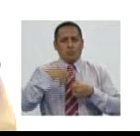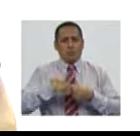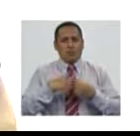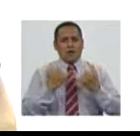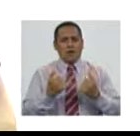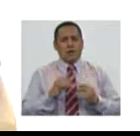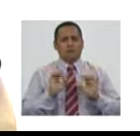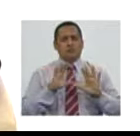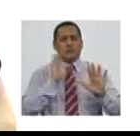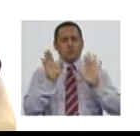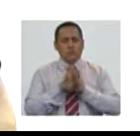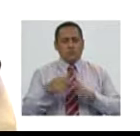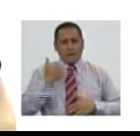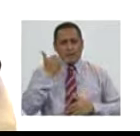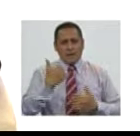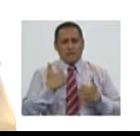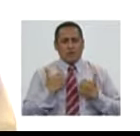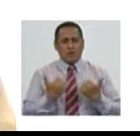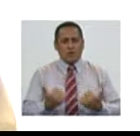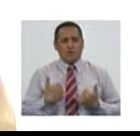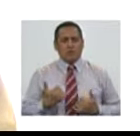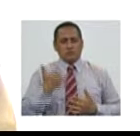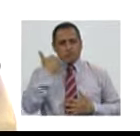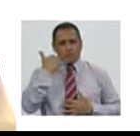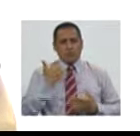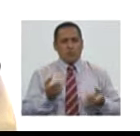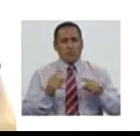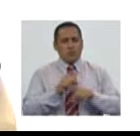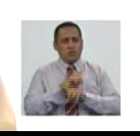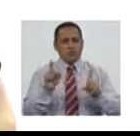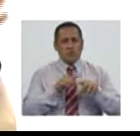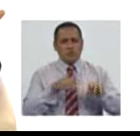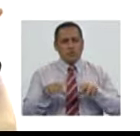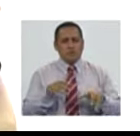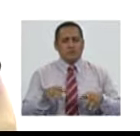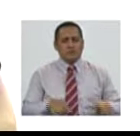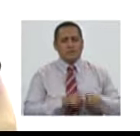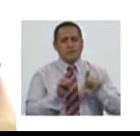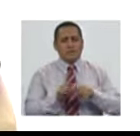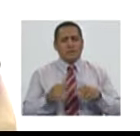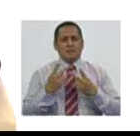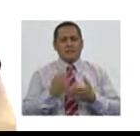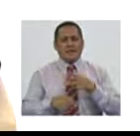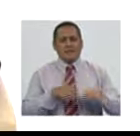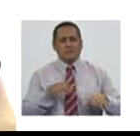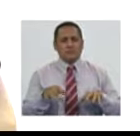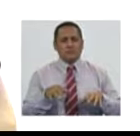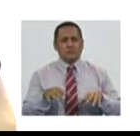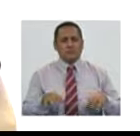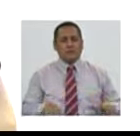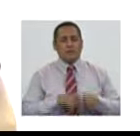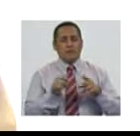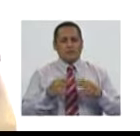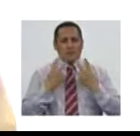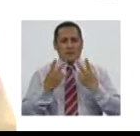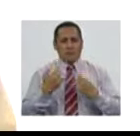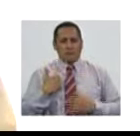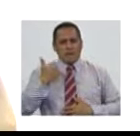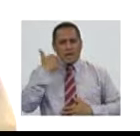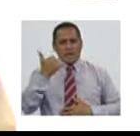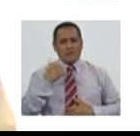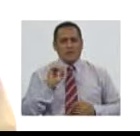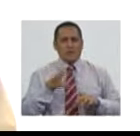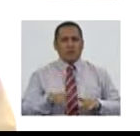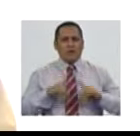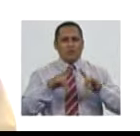incorpora supuestas llamadas que hemos hecho desde nuestro equipo cuando en realidad no lo hemos hecho Ajá incluso qué hacer claro entonces aparece una